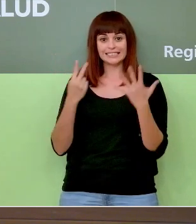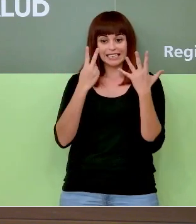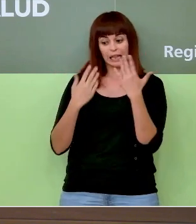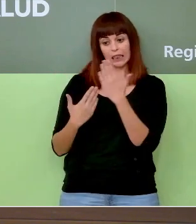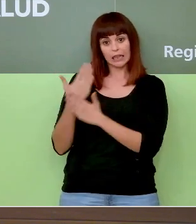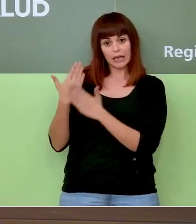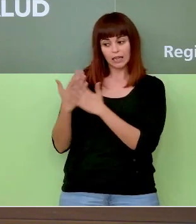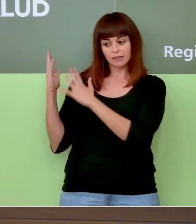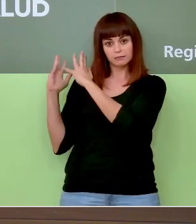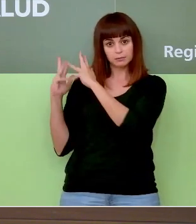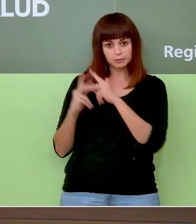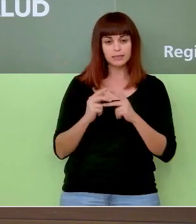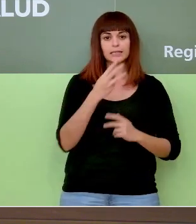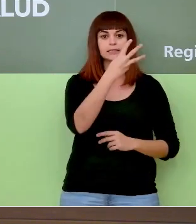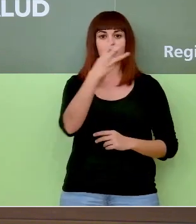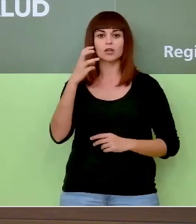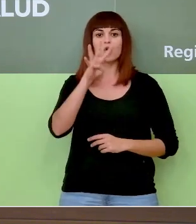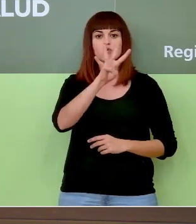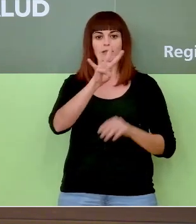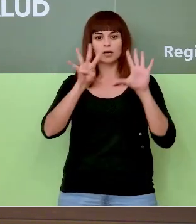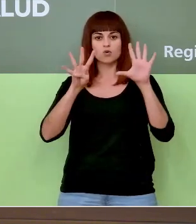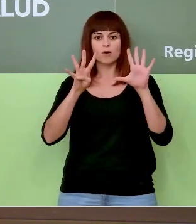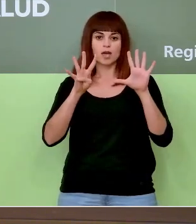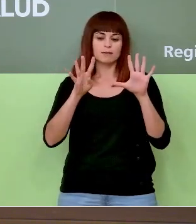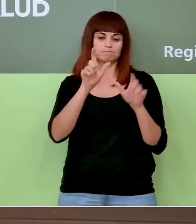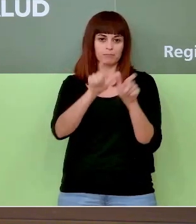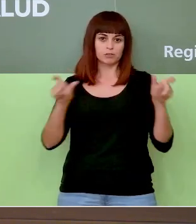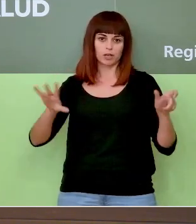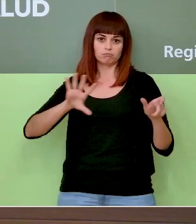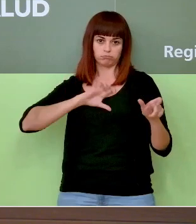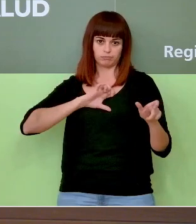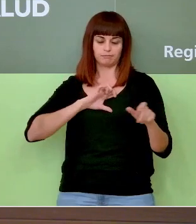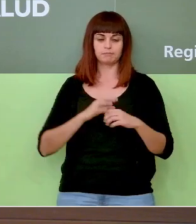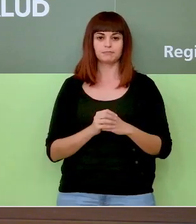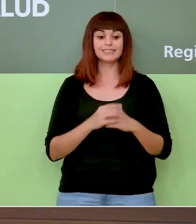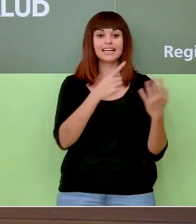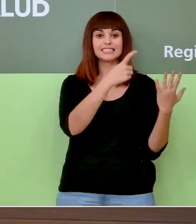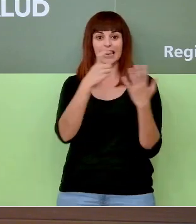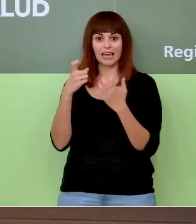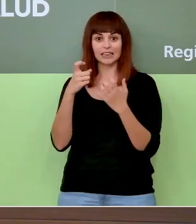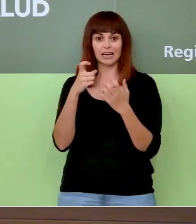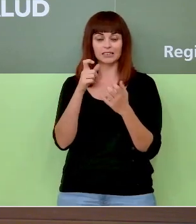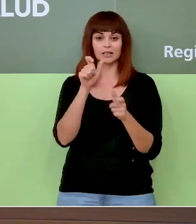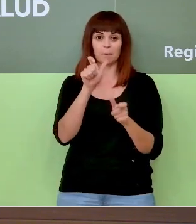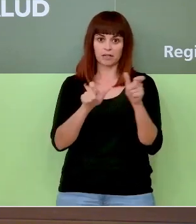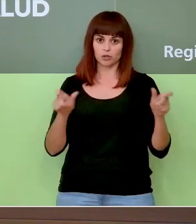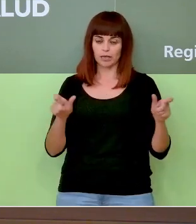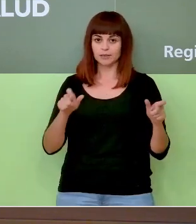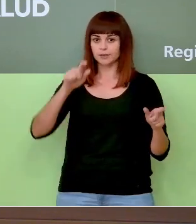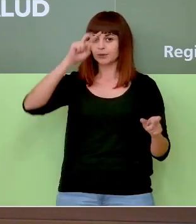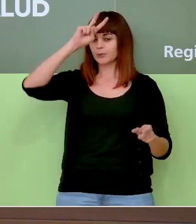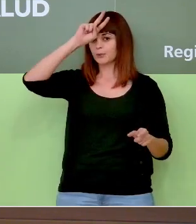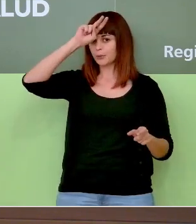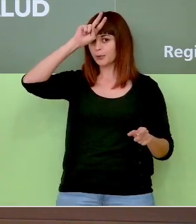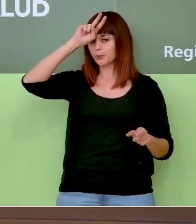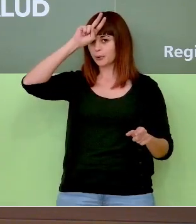días de 349 casos por 100.000 habitantes y de 600 casos, una tasa preocupante,